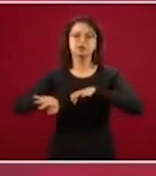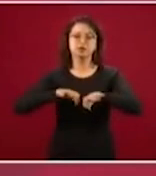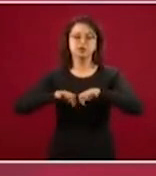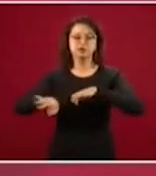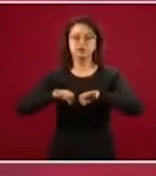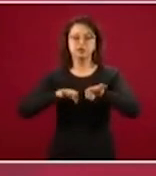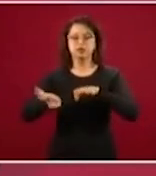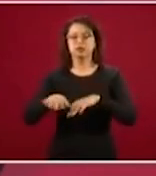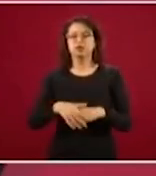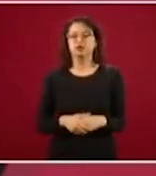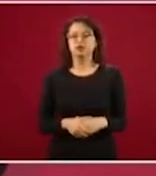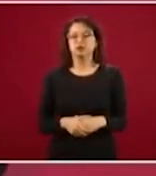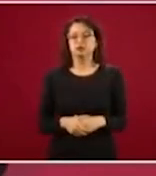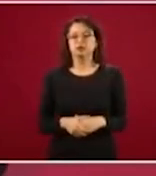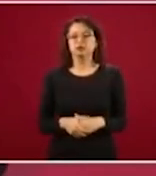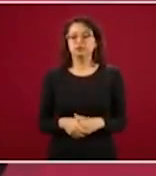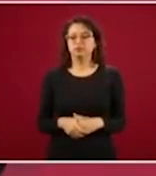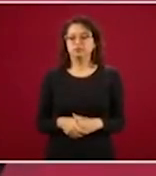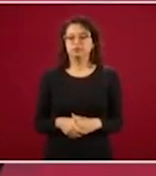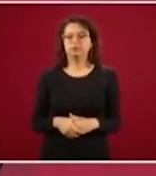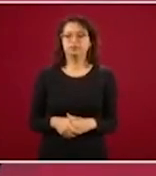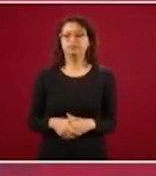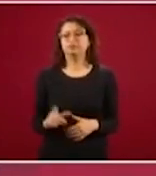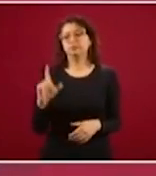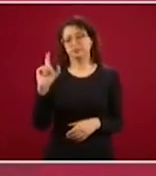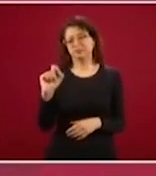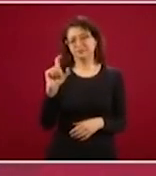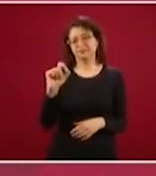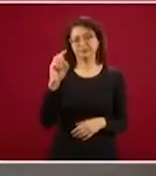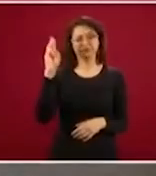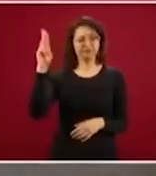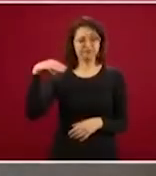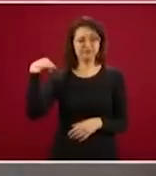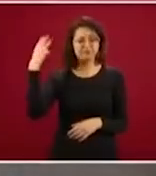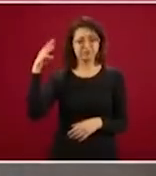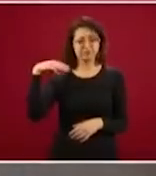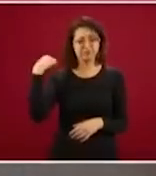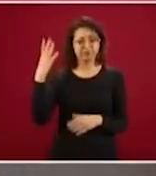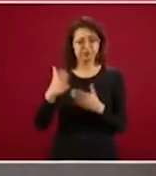día 20 de marzo